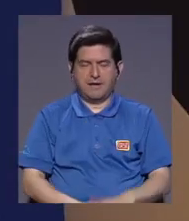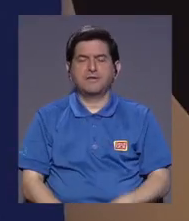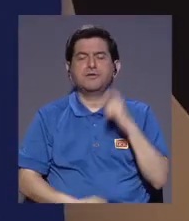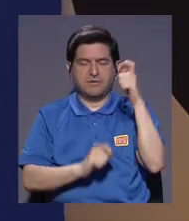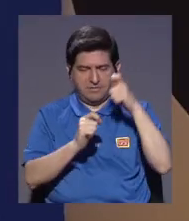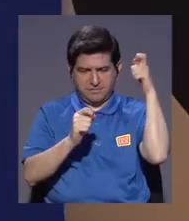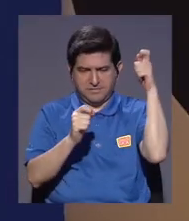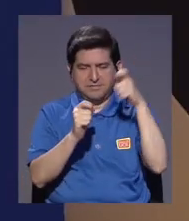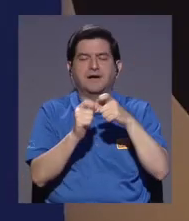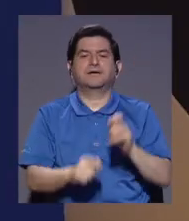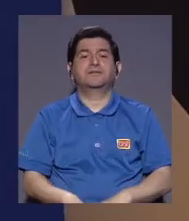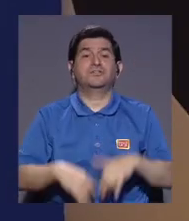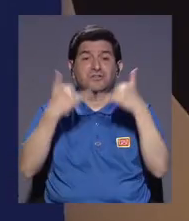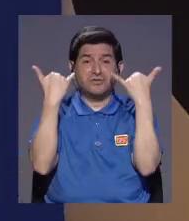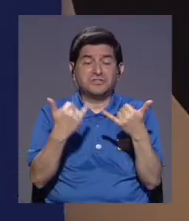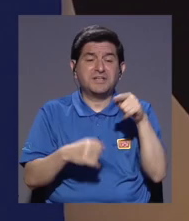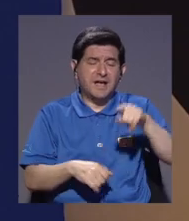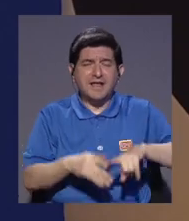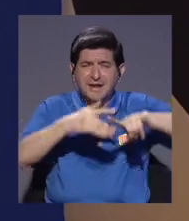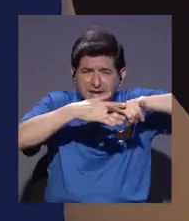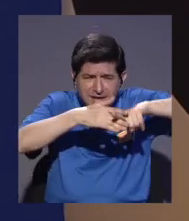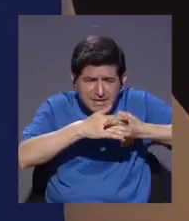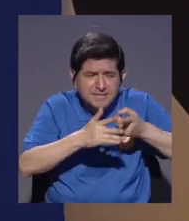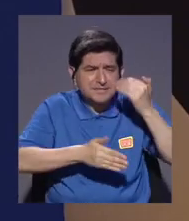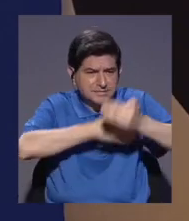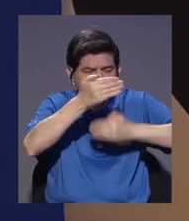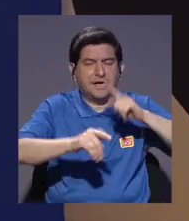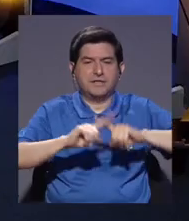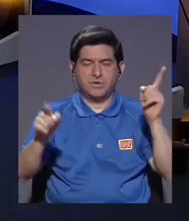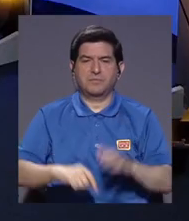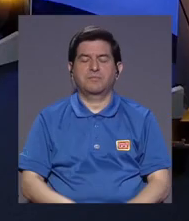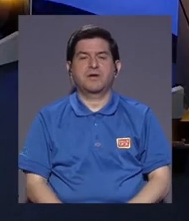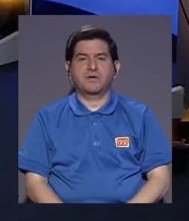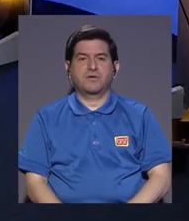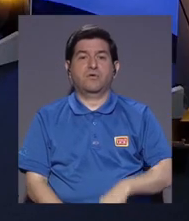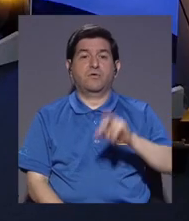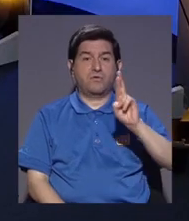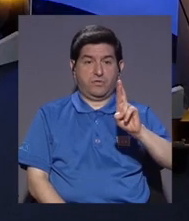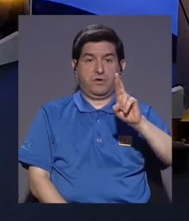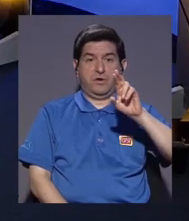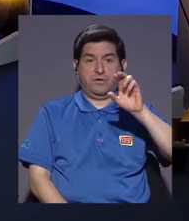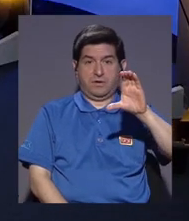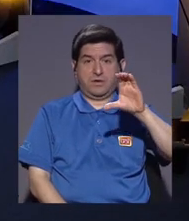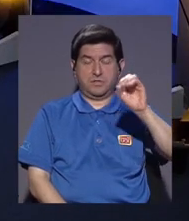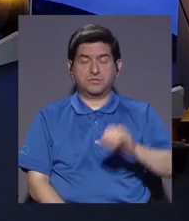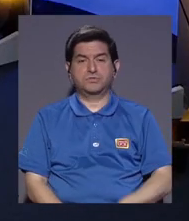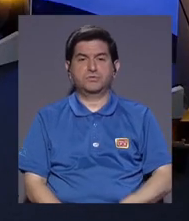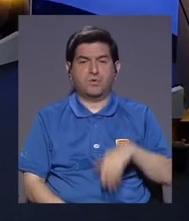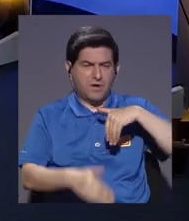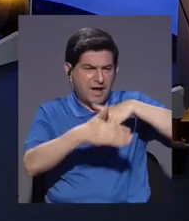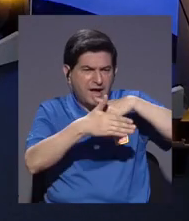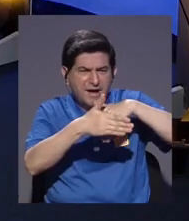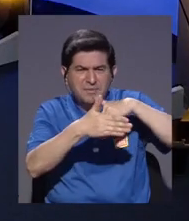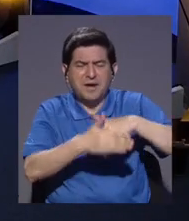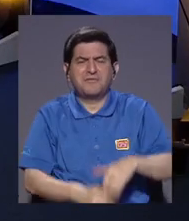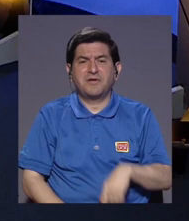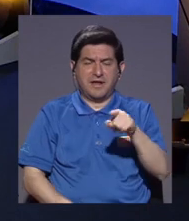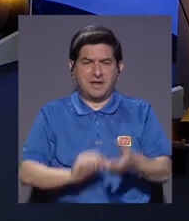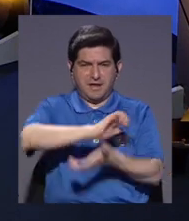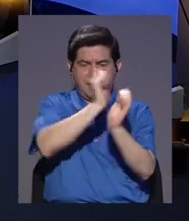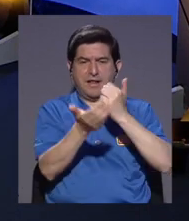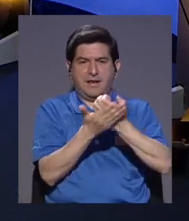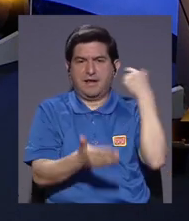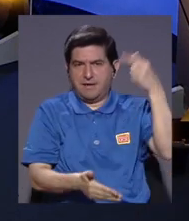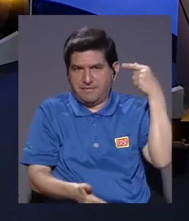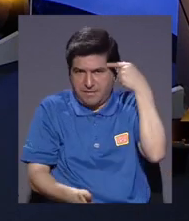hablábamos ella estaba sembrando pero entonces don rodrigo le impiden es la reforma fiscal y ha de saber